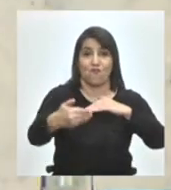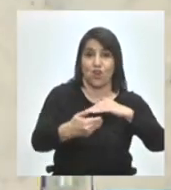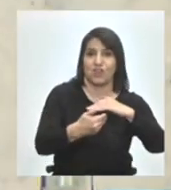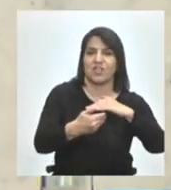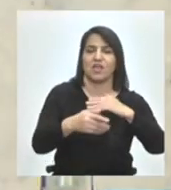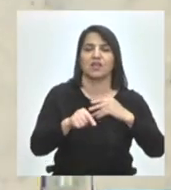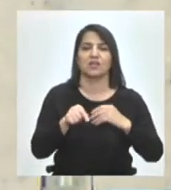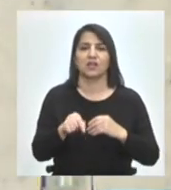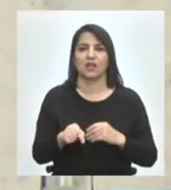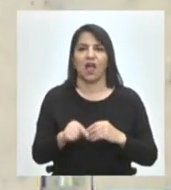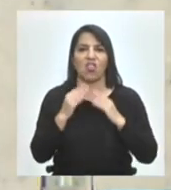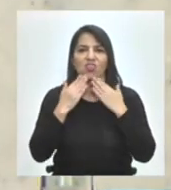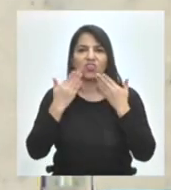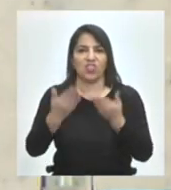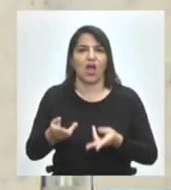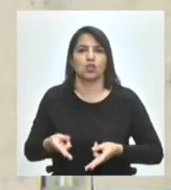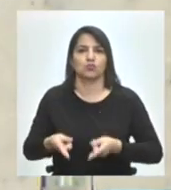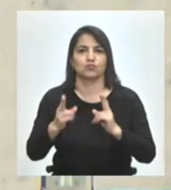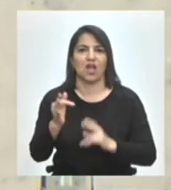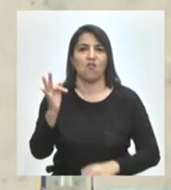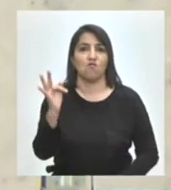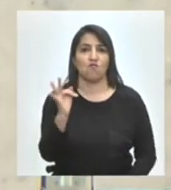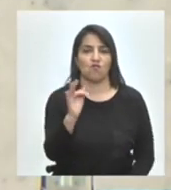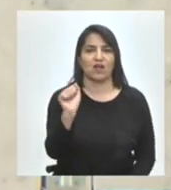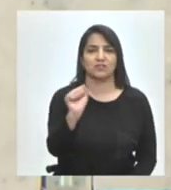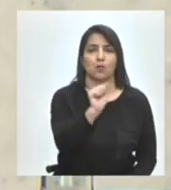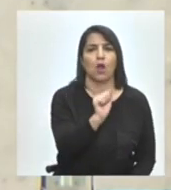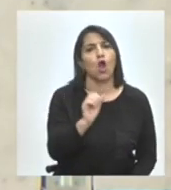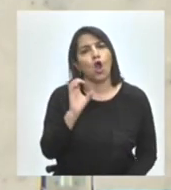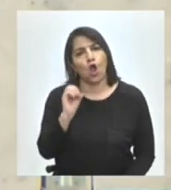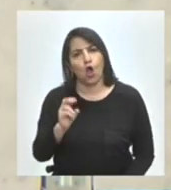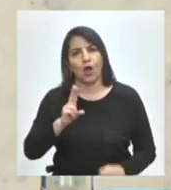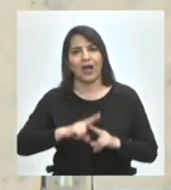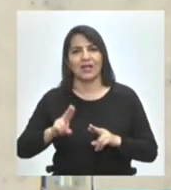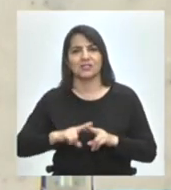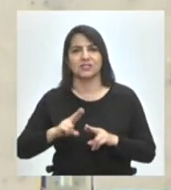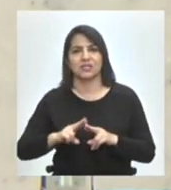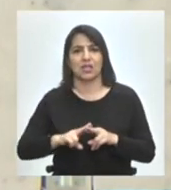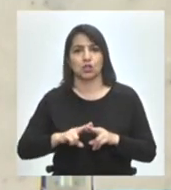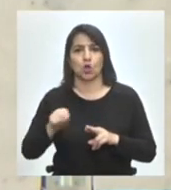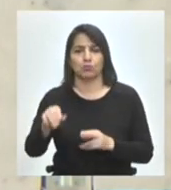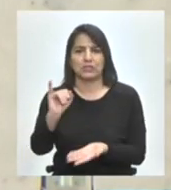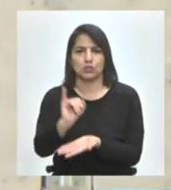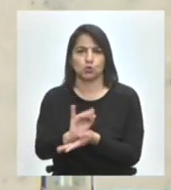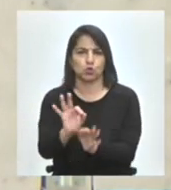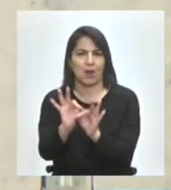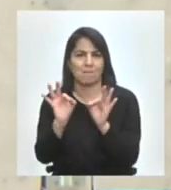ya sea dotando de facultades a las Fuerzas Armadas o creando una policía especial al efecto.